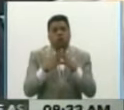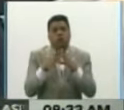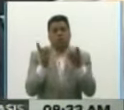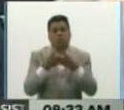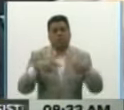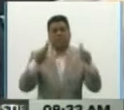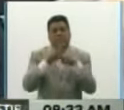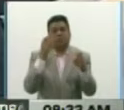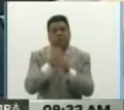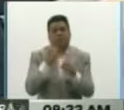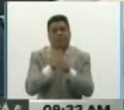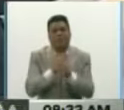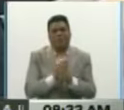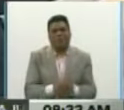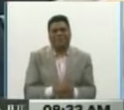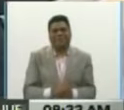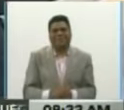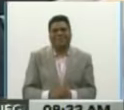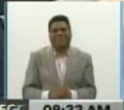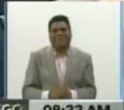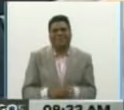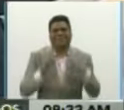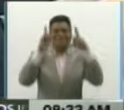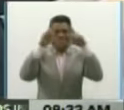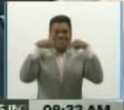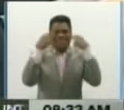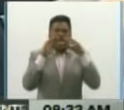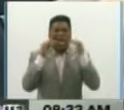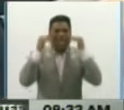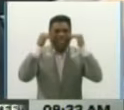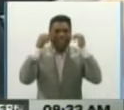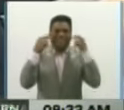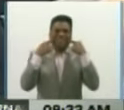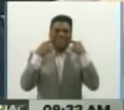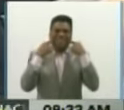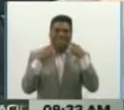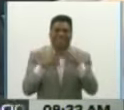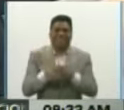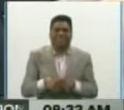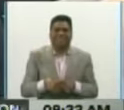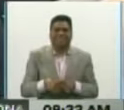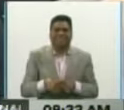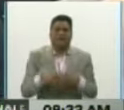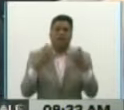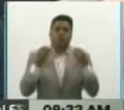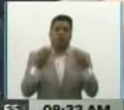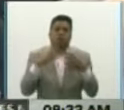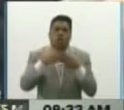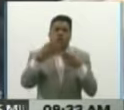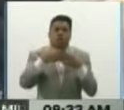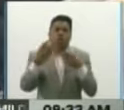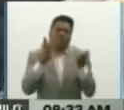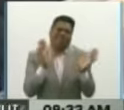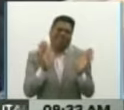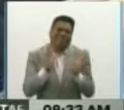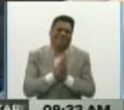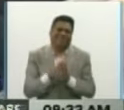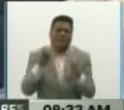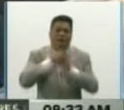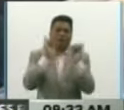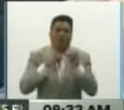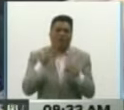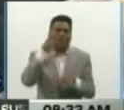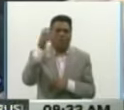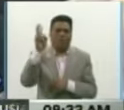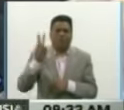del trabajador, por amor a Dios. Claro que sí, la carita feliz que está en todos los productos polares, que dice por ser venezolano, bueno, detrás de eso hay un montón de dólares y que está feliz Lorenzo Mendoza y los trabajadores, bueno,